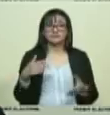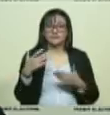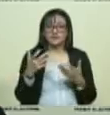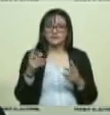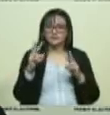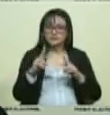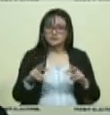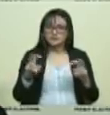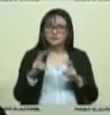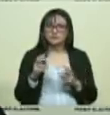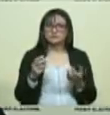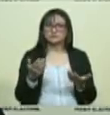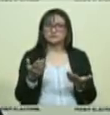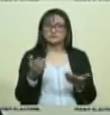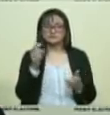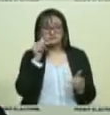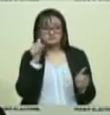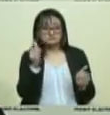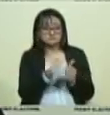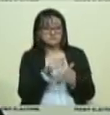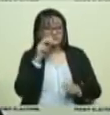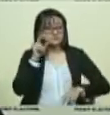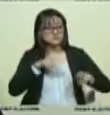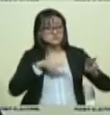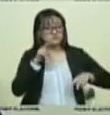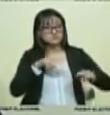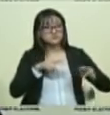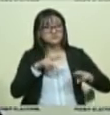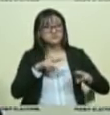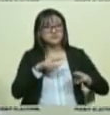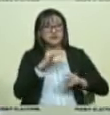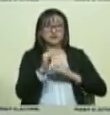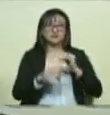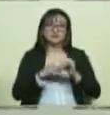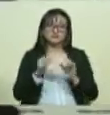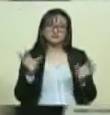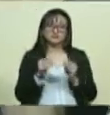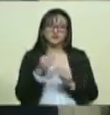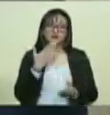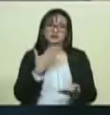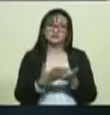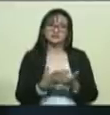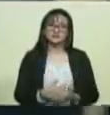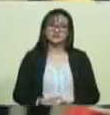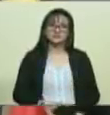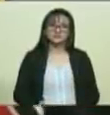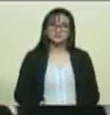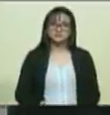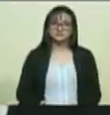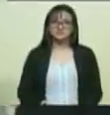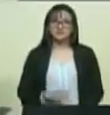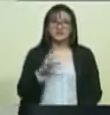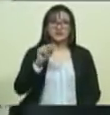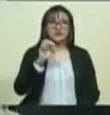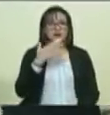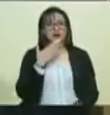tarea como acompañantes de observación. Muchas gracias. El Consejo Nacional Electoral